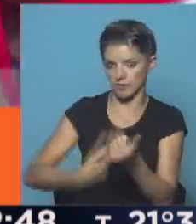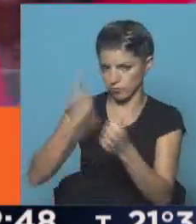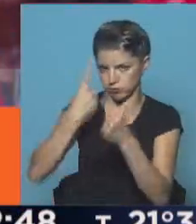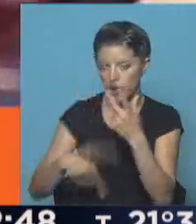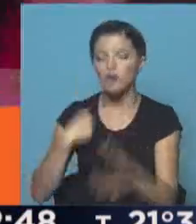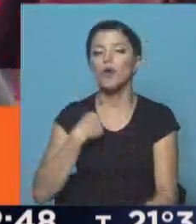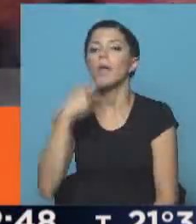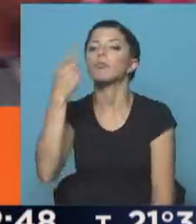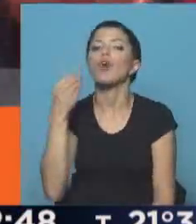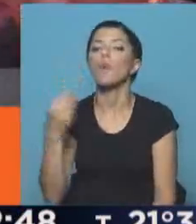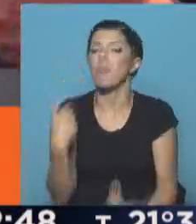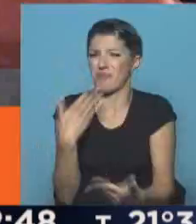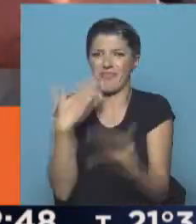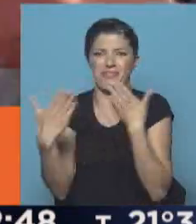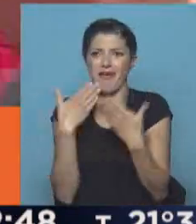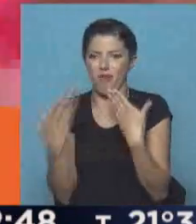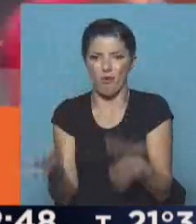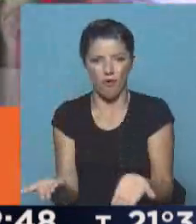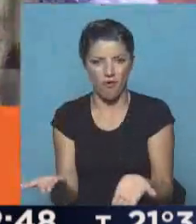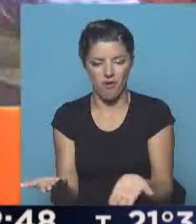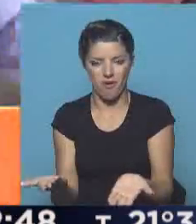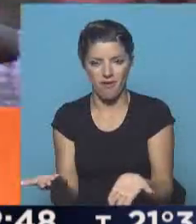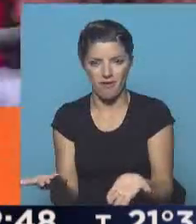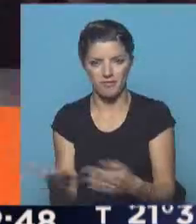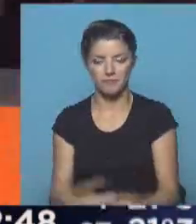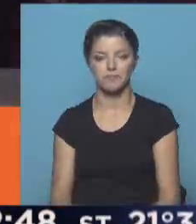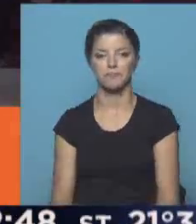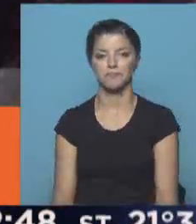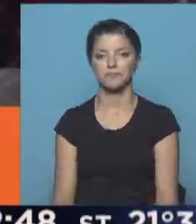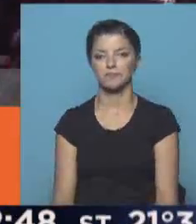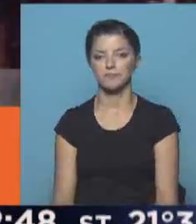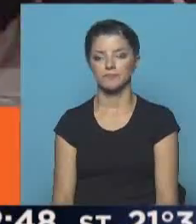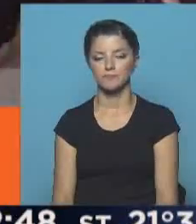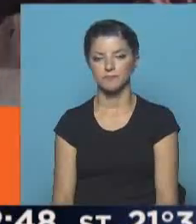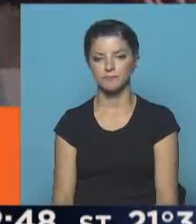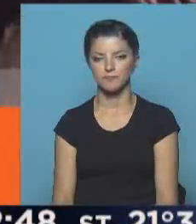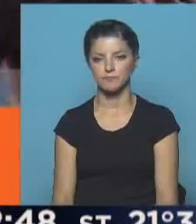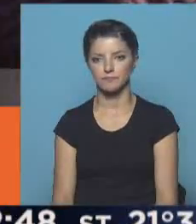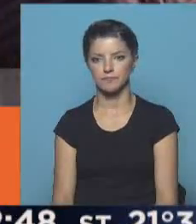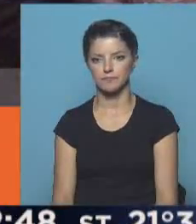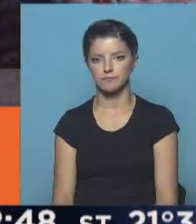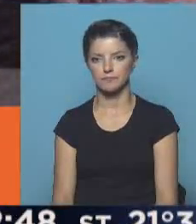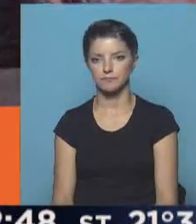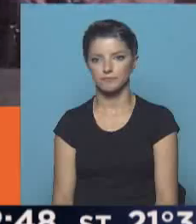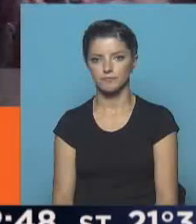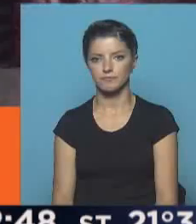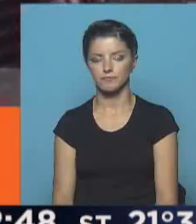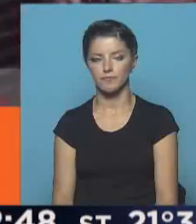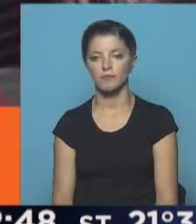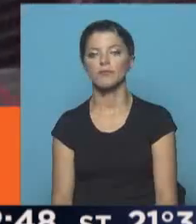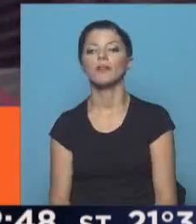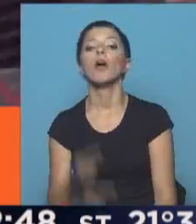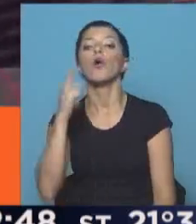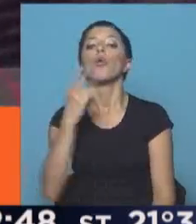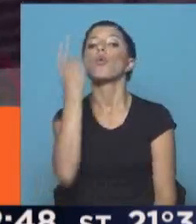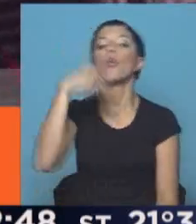puede avanzar en un diálogo. Porque por otro lado hemos tenido la propuesta de diálogo que ha tratado de implementar UNASUR y